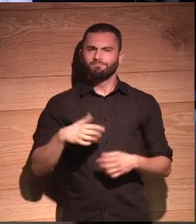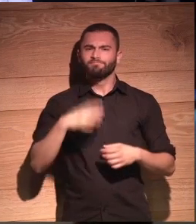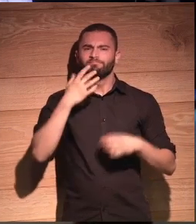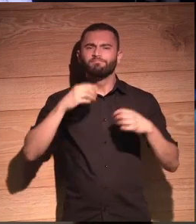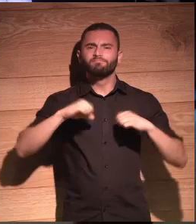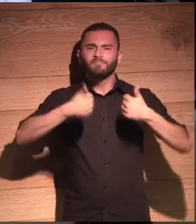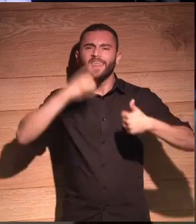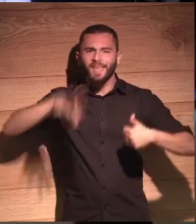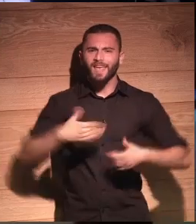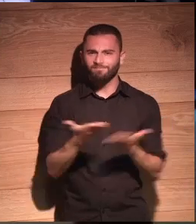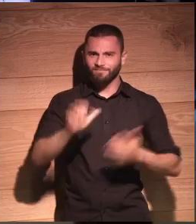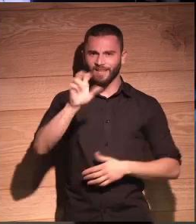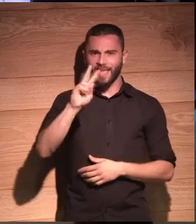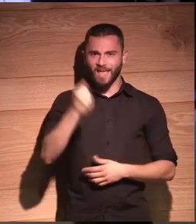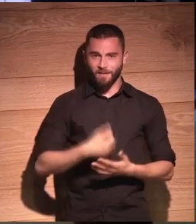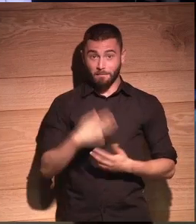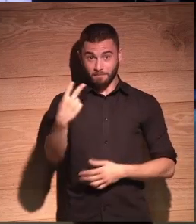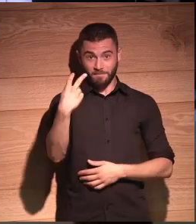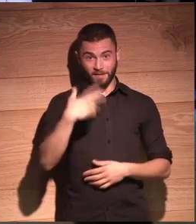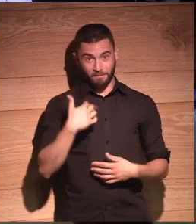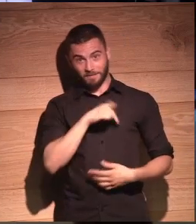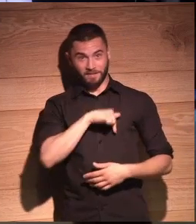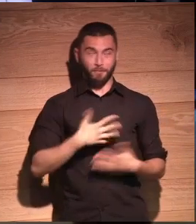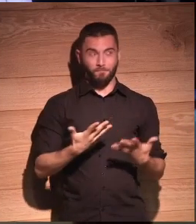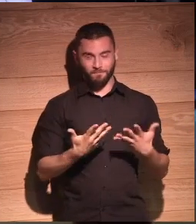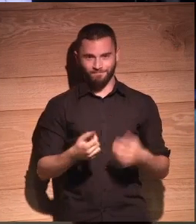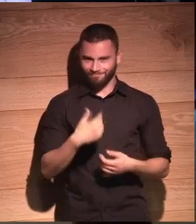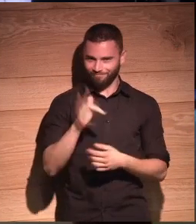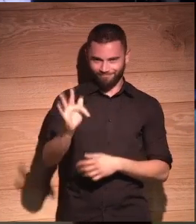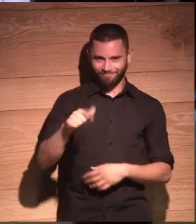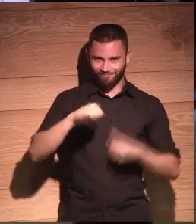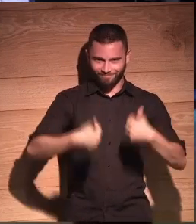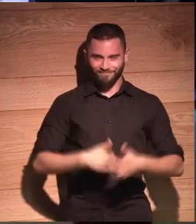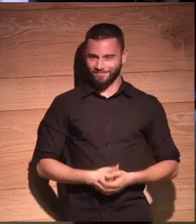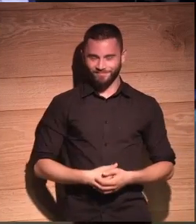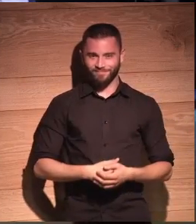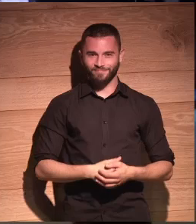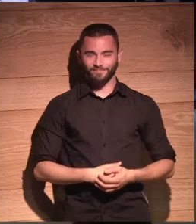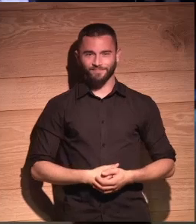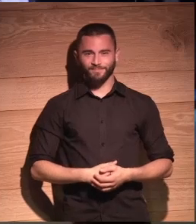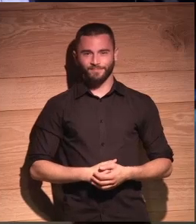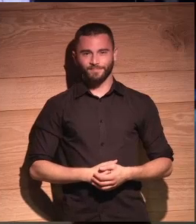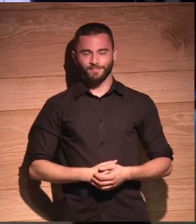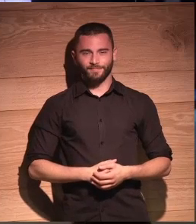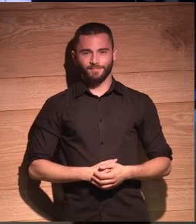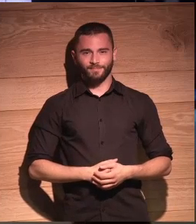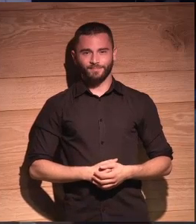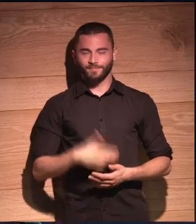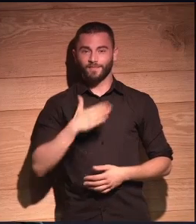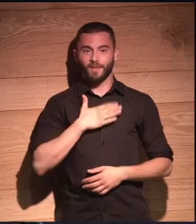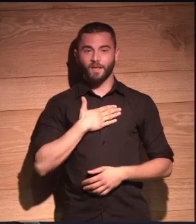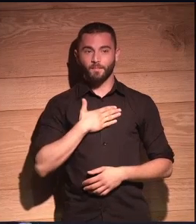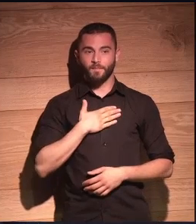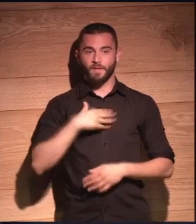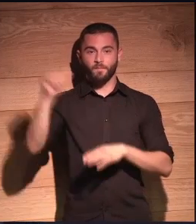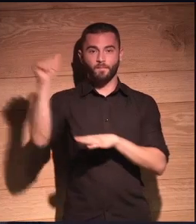empieza? Venga, Eva. Me estás mirando a mí, me siento como... Pues ya está. Te ha tocado. A mí me parece